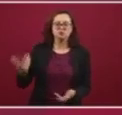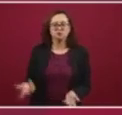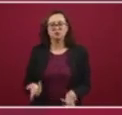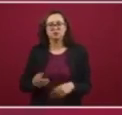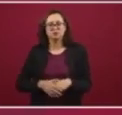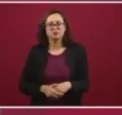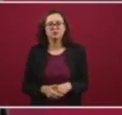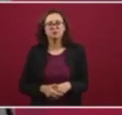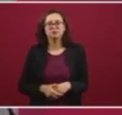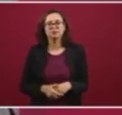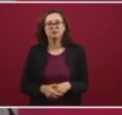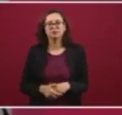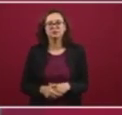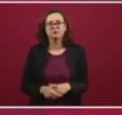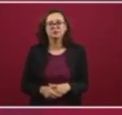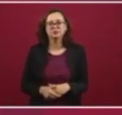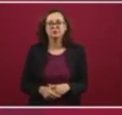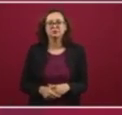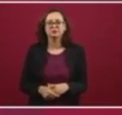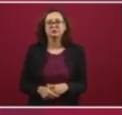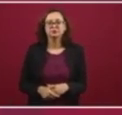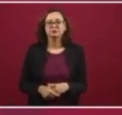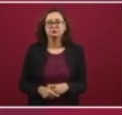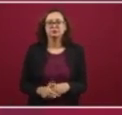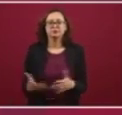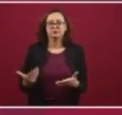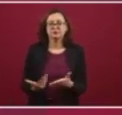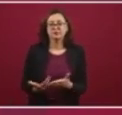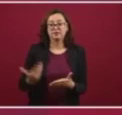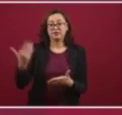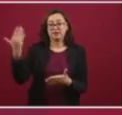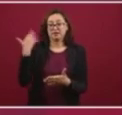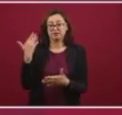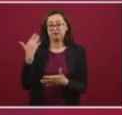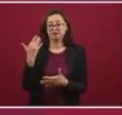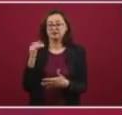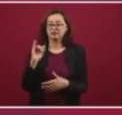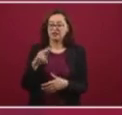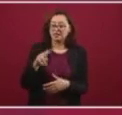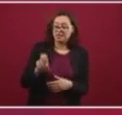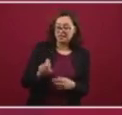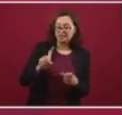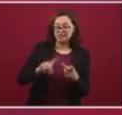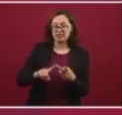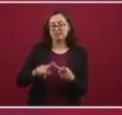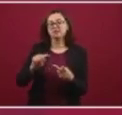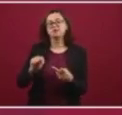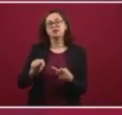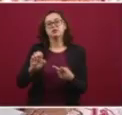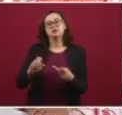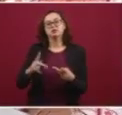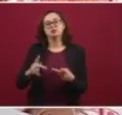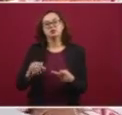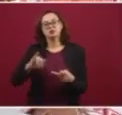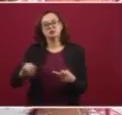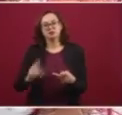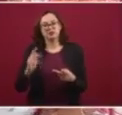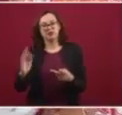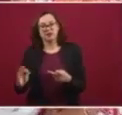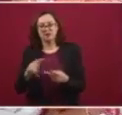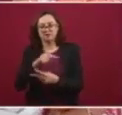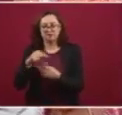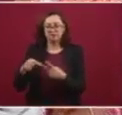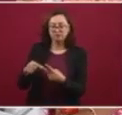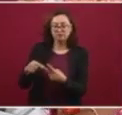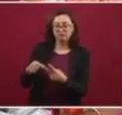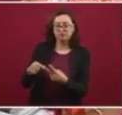Antes, los del Instituto Electoral, los del Tribunal Electoral, recibían línea